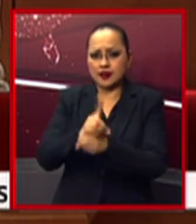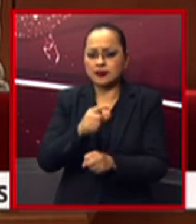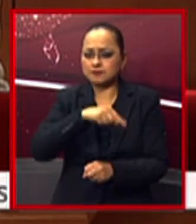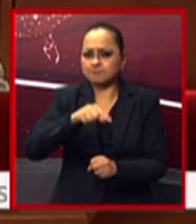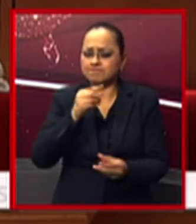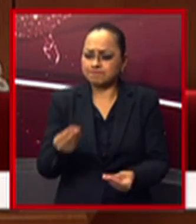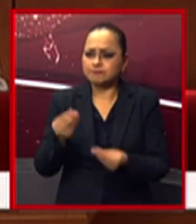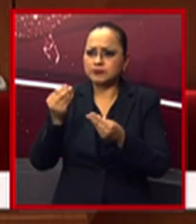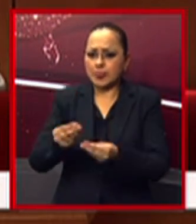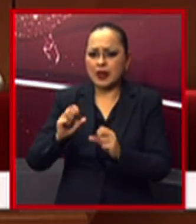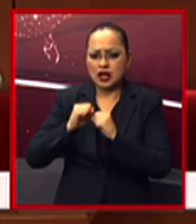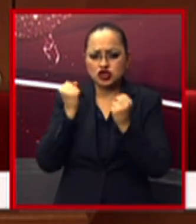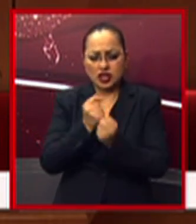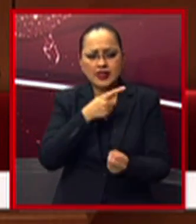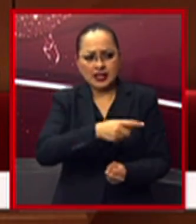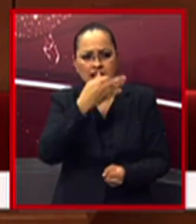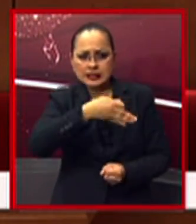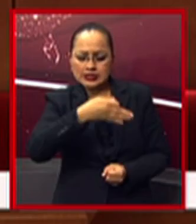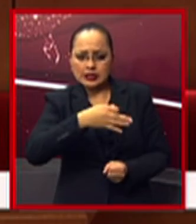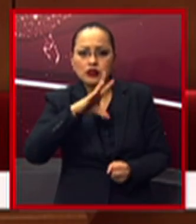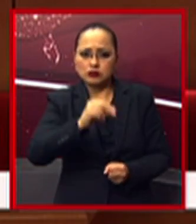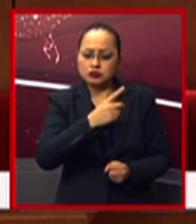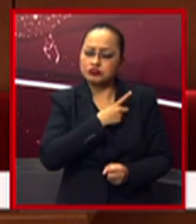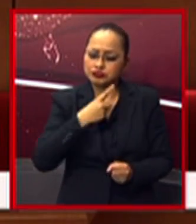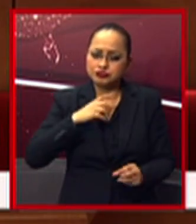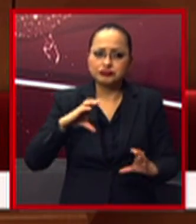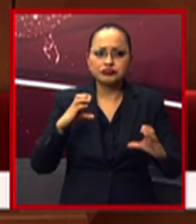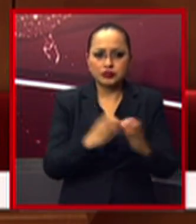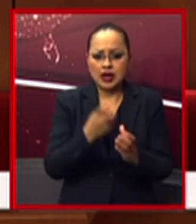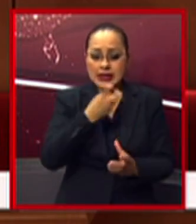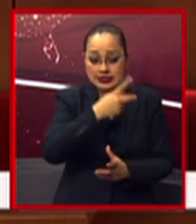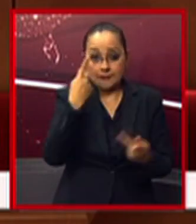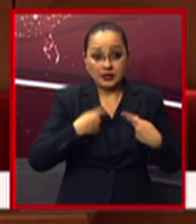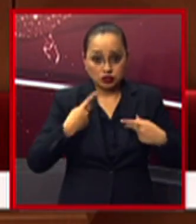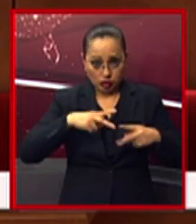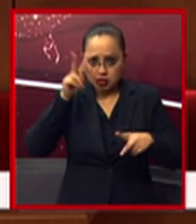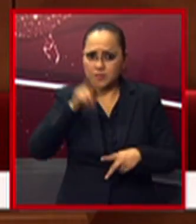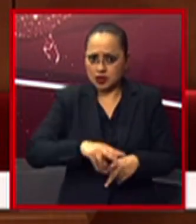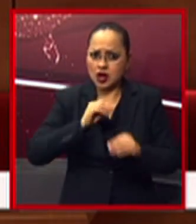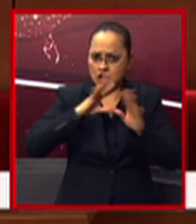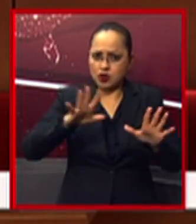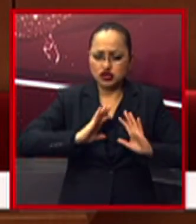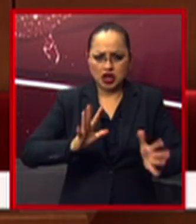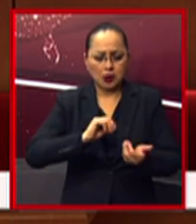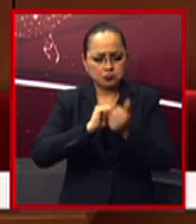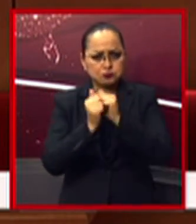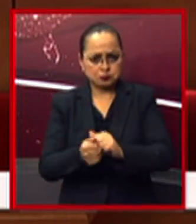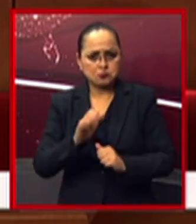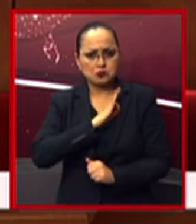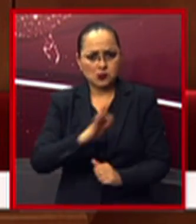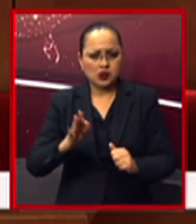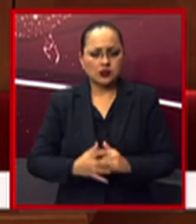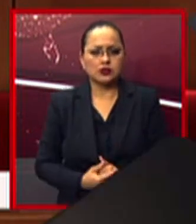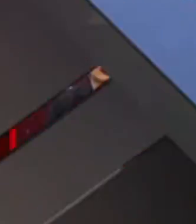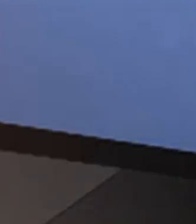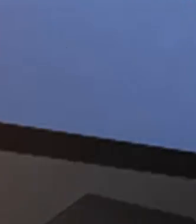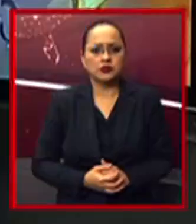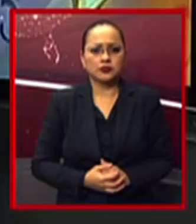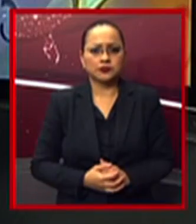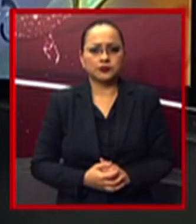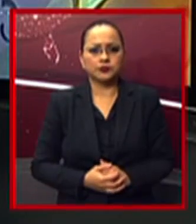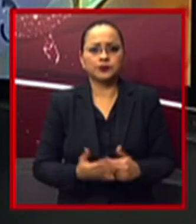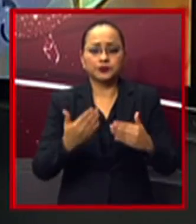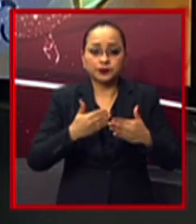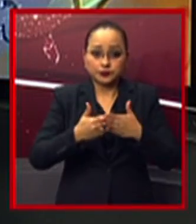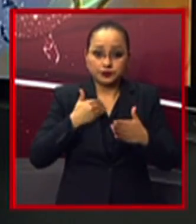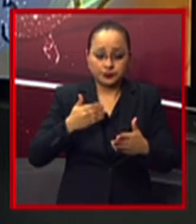la garantía a la sociedad de que a través de esta pena, esa persona ha quedado reincorporada.